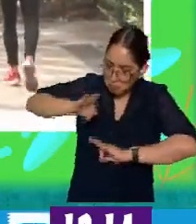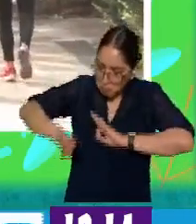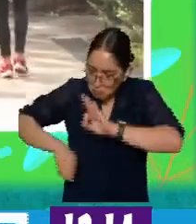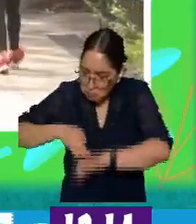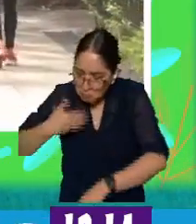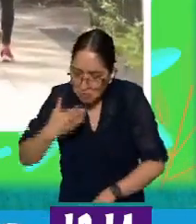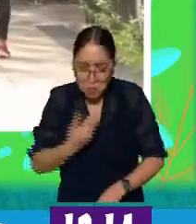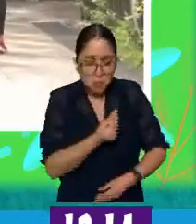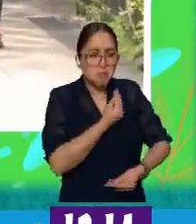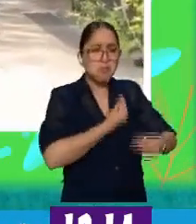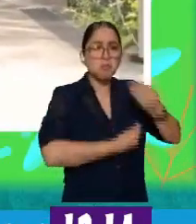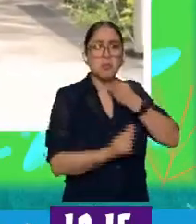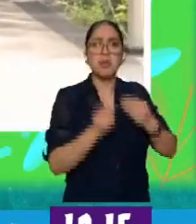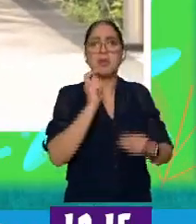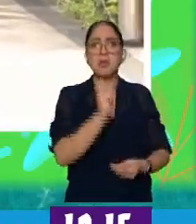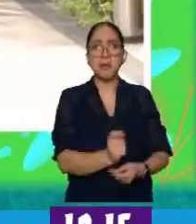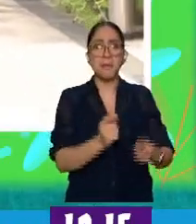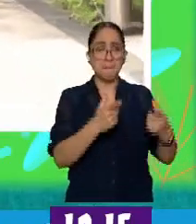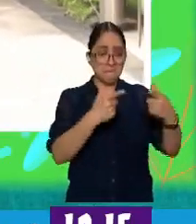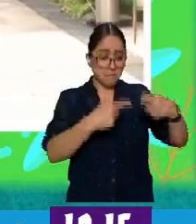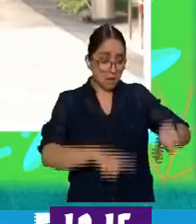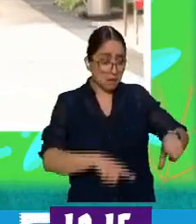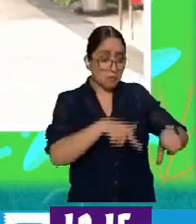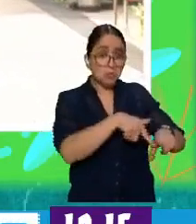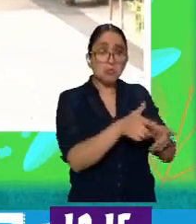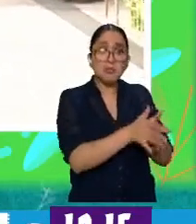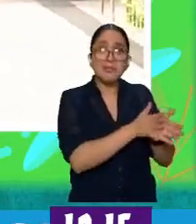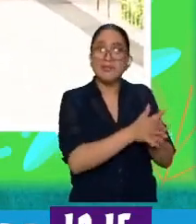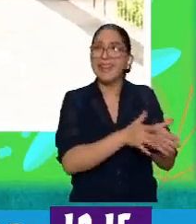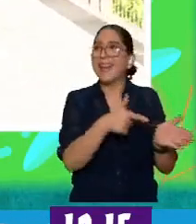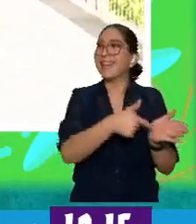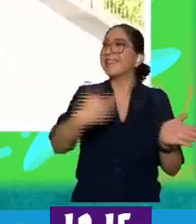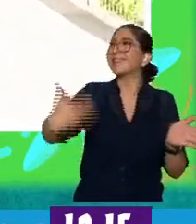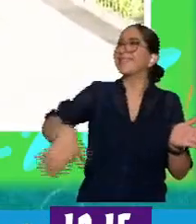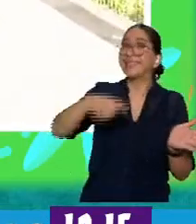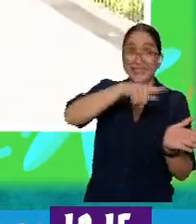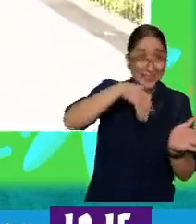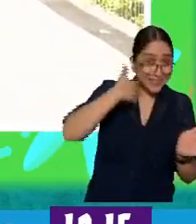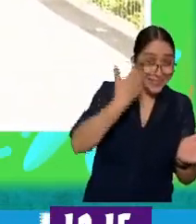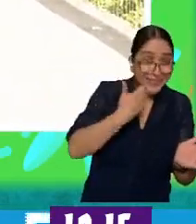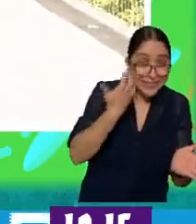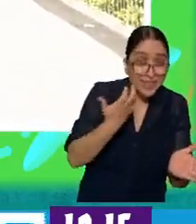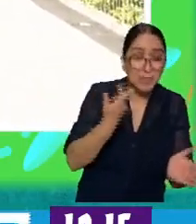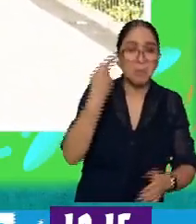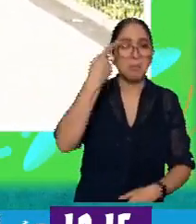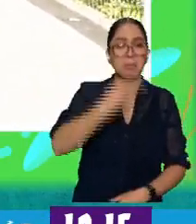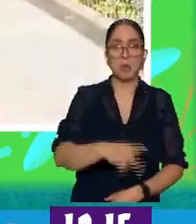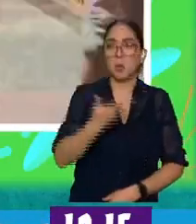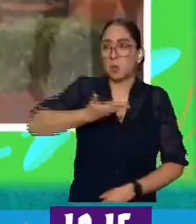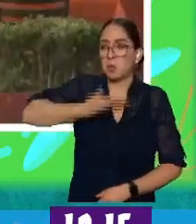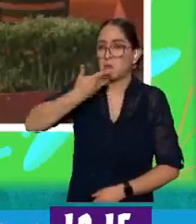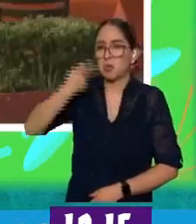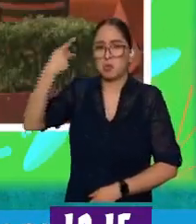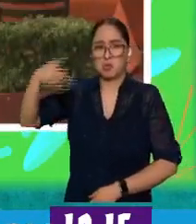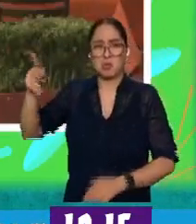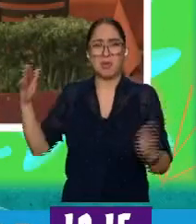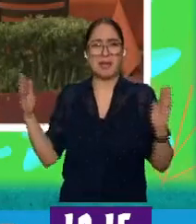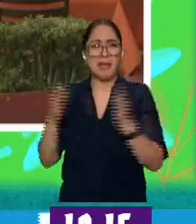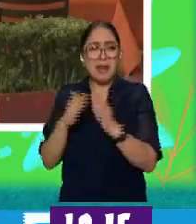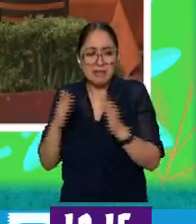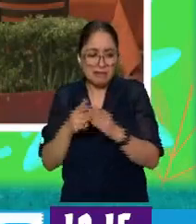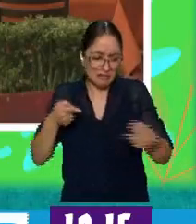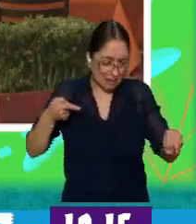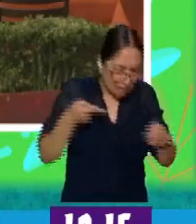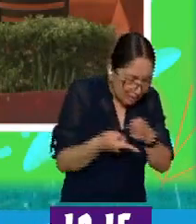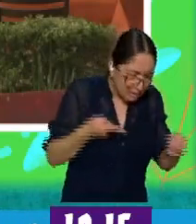de chocolate, dice, miren, ¿quién quiere? Pero si el niño viene maltratadón en lo emocional y